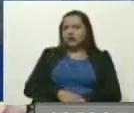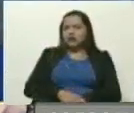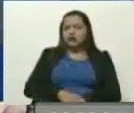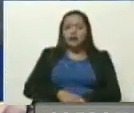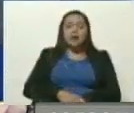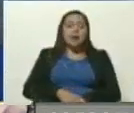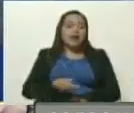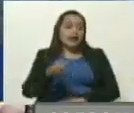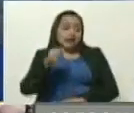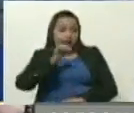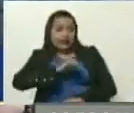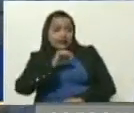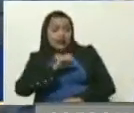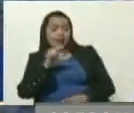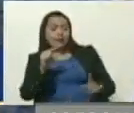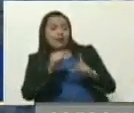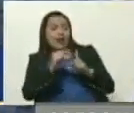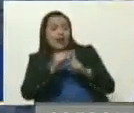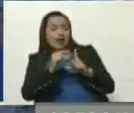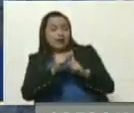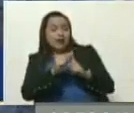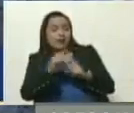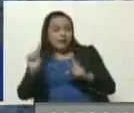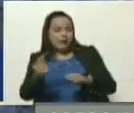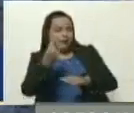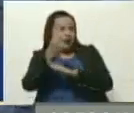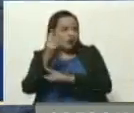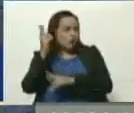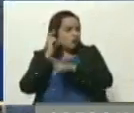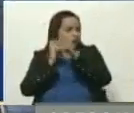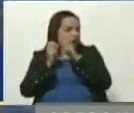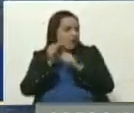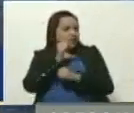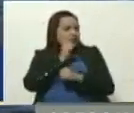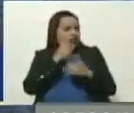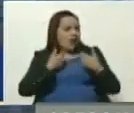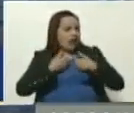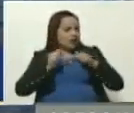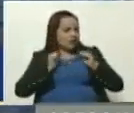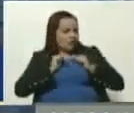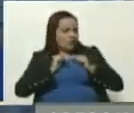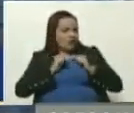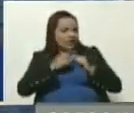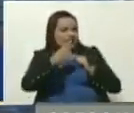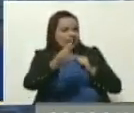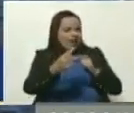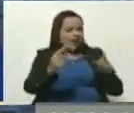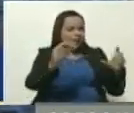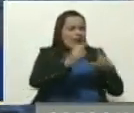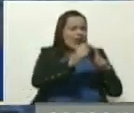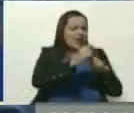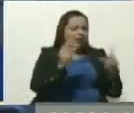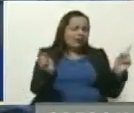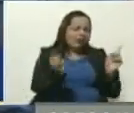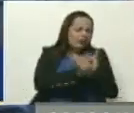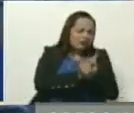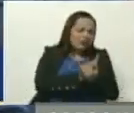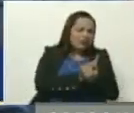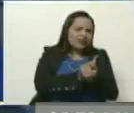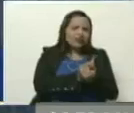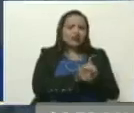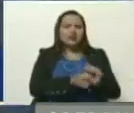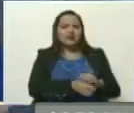es... Al primero que se le escuché fue Aristóbulo. Uh-huh. Al profe. Al profesor Aristóbulo. Otro grande también. La palabra que también era